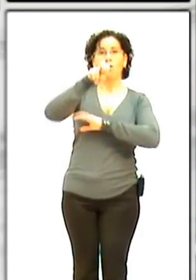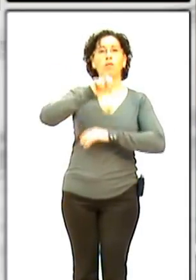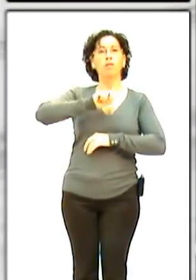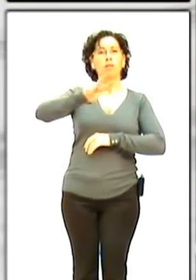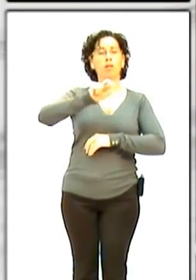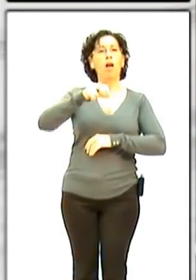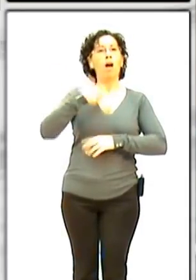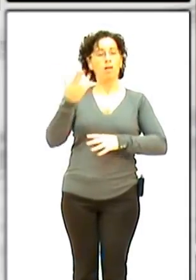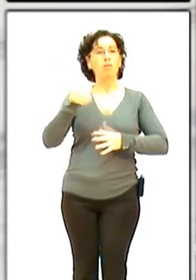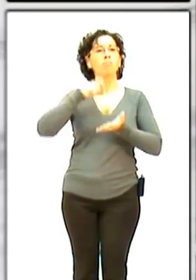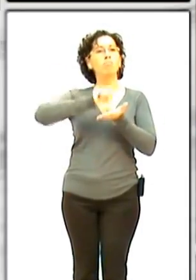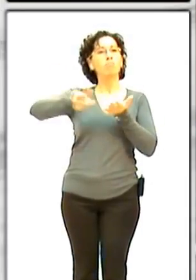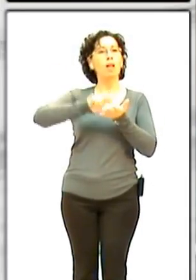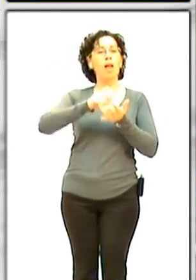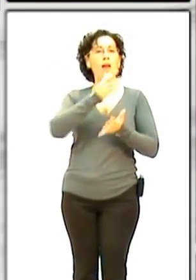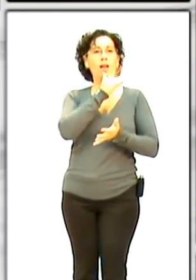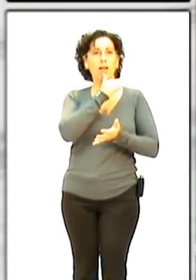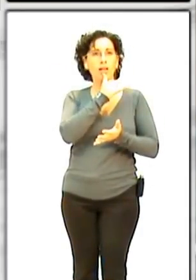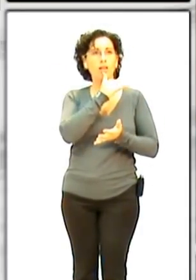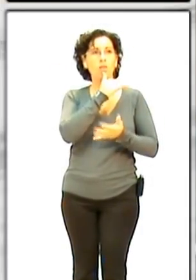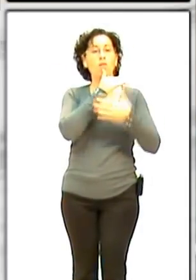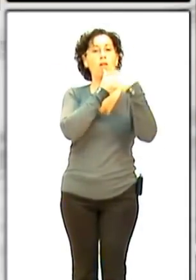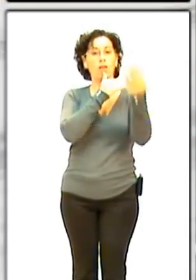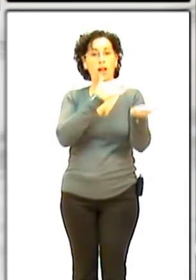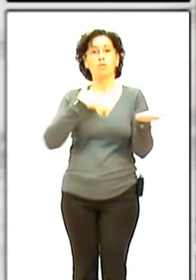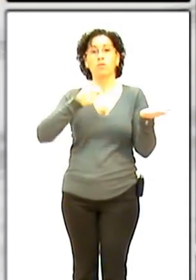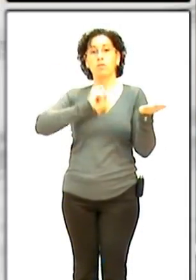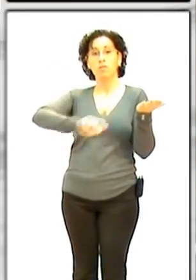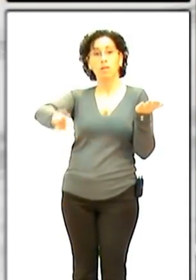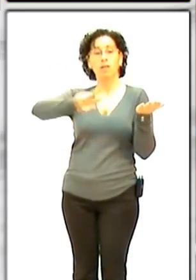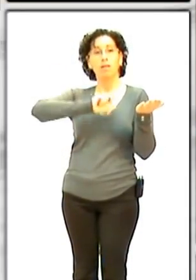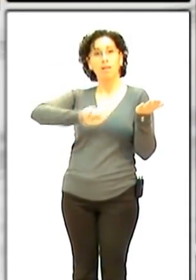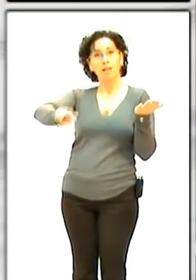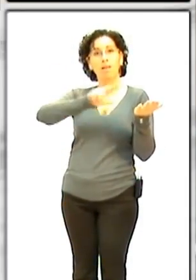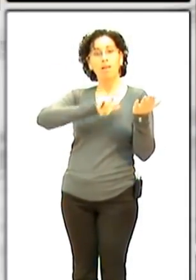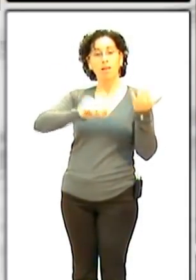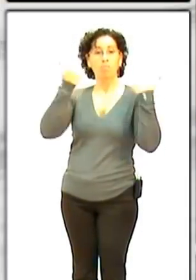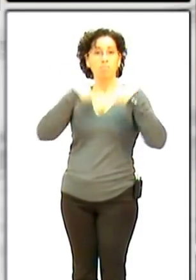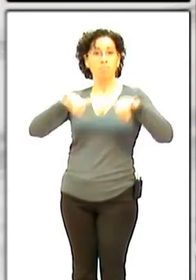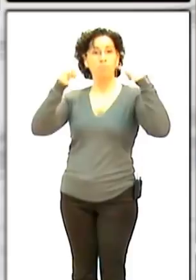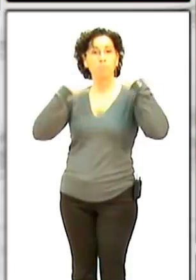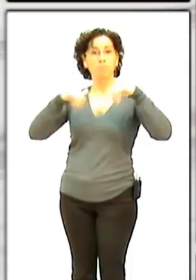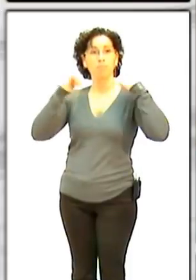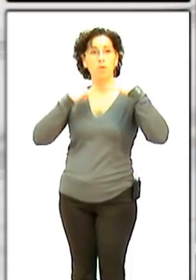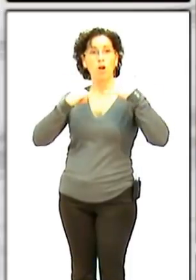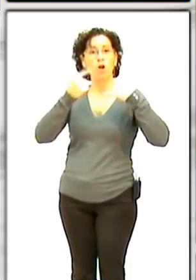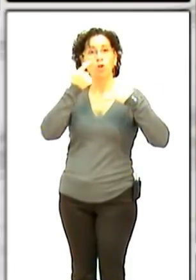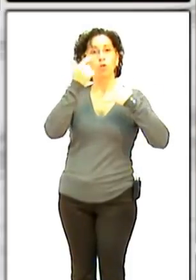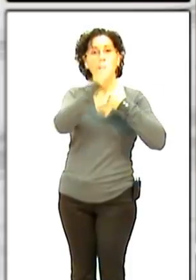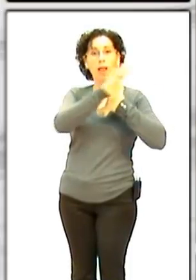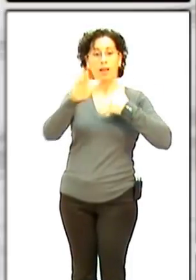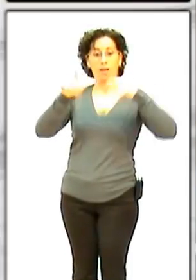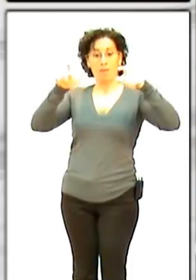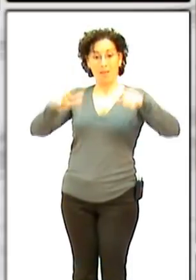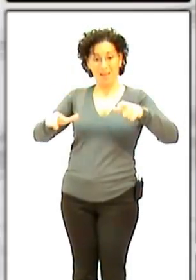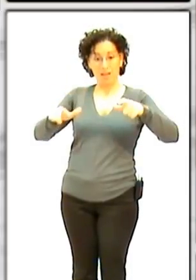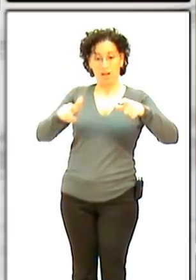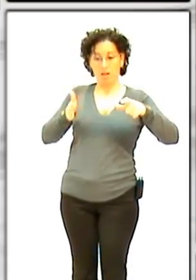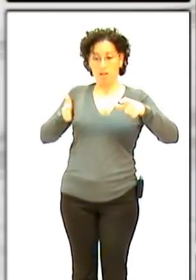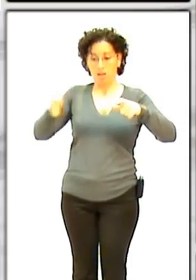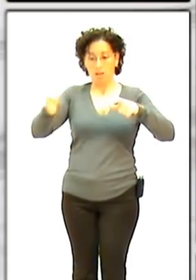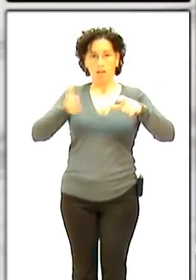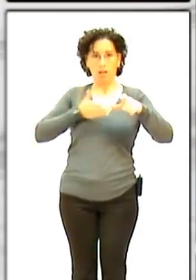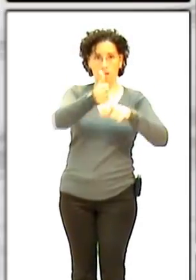el Retiro, digo, claro, es que si voy paseando al lado del paseo no es lo mismo estar en el paseo que en el centro del lago, ¿no? Realmente es lo que está